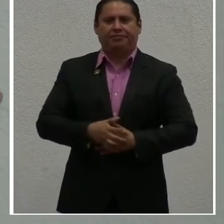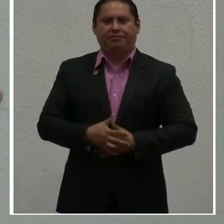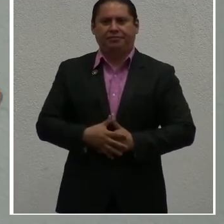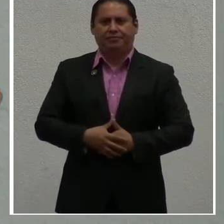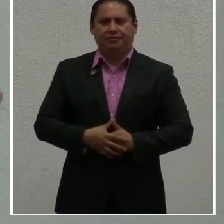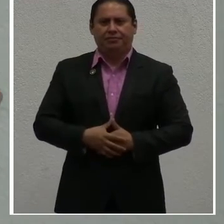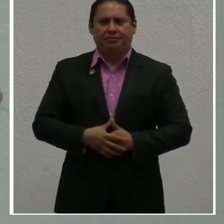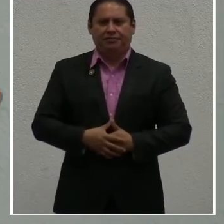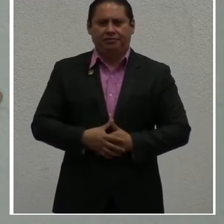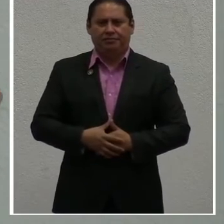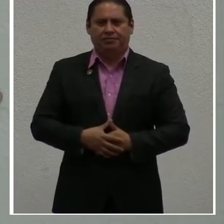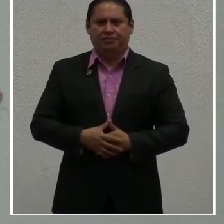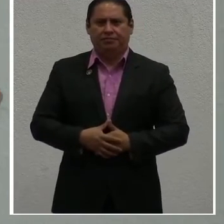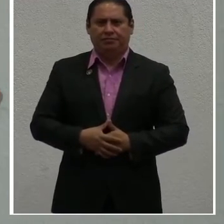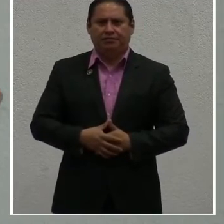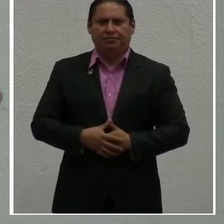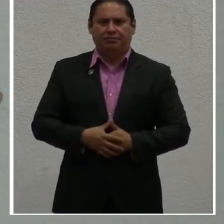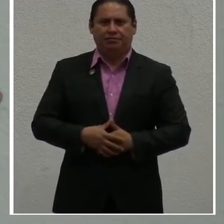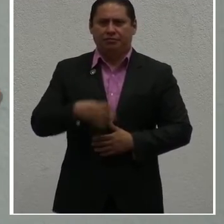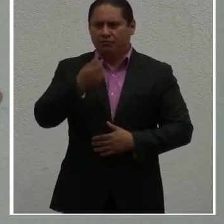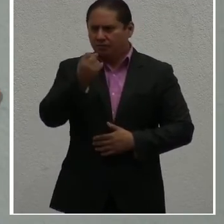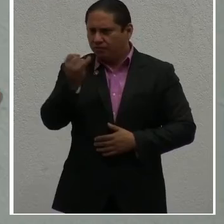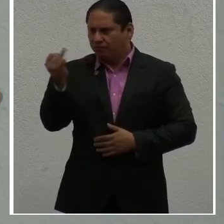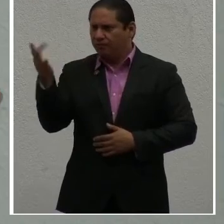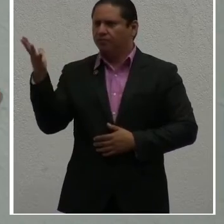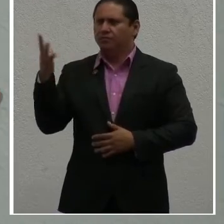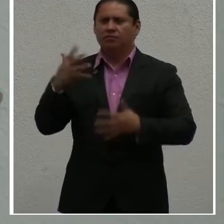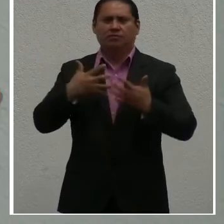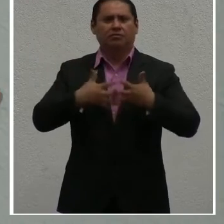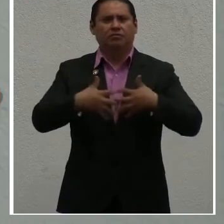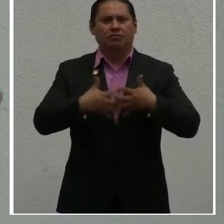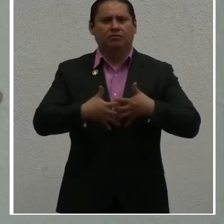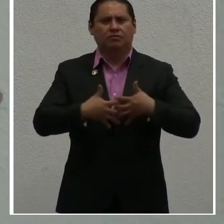Y la mayoría son empresas